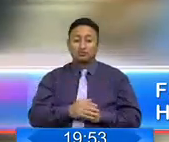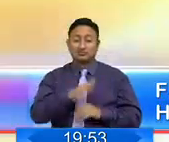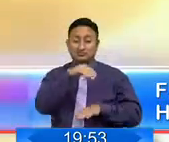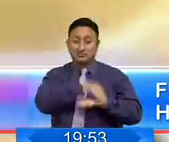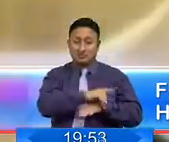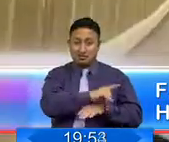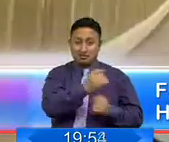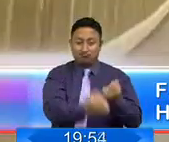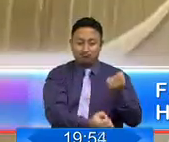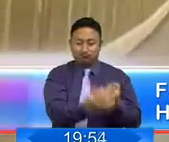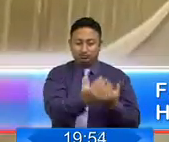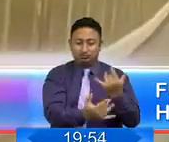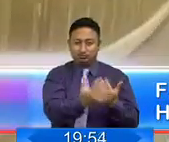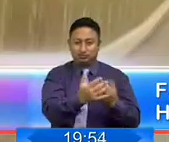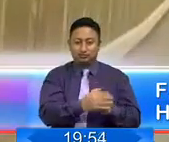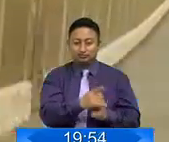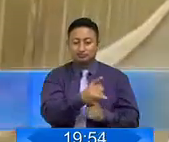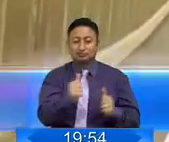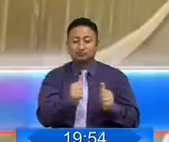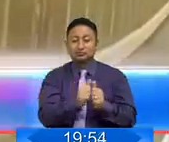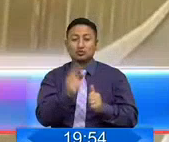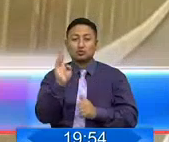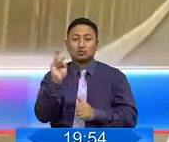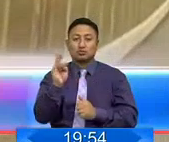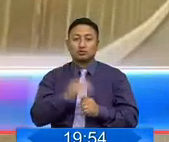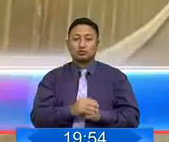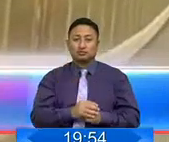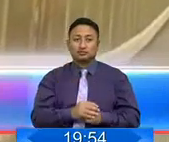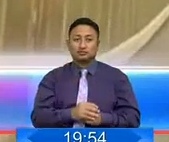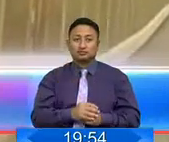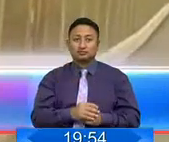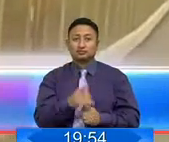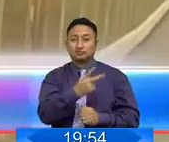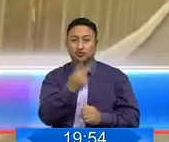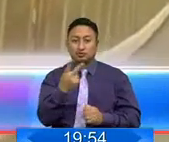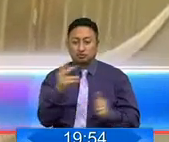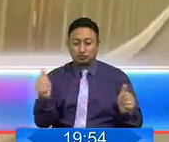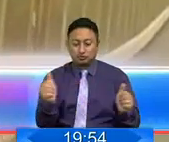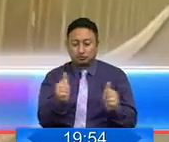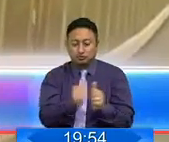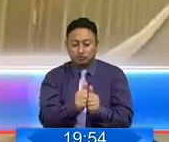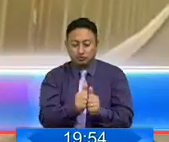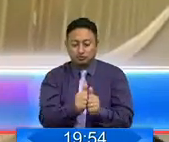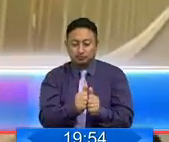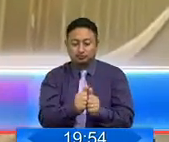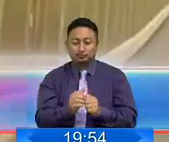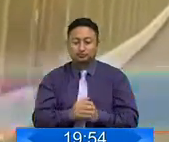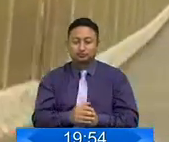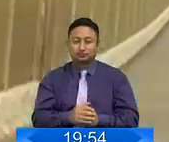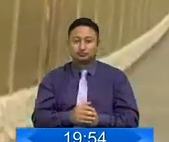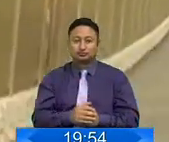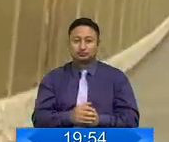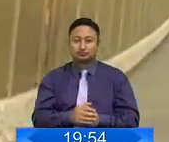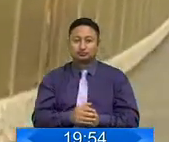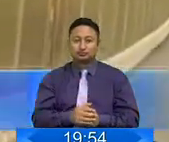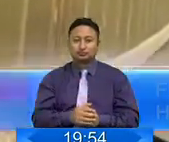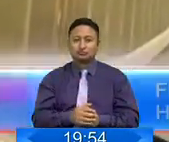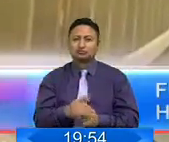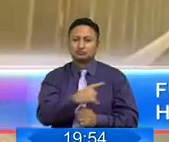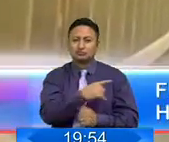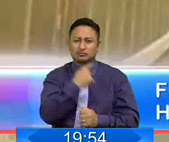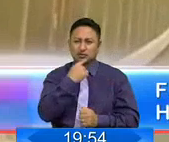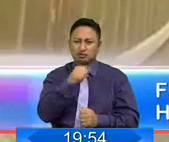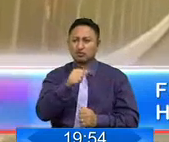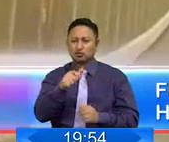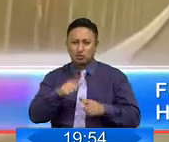tarde. Conjuntamente con su esposa, que en el nicho, pues no, sus cenizas. ¿Él había manifestado otro sitio quizás? ¿Se lo